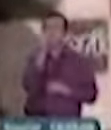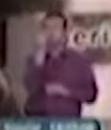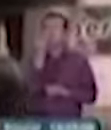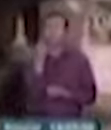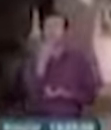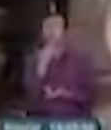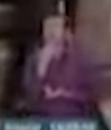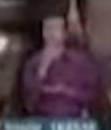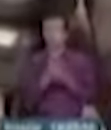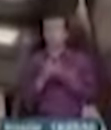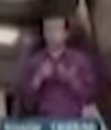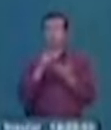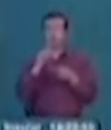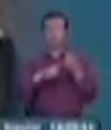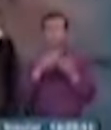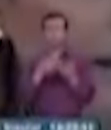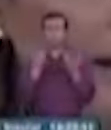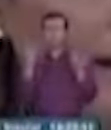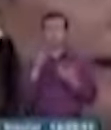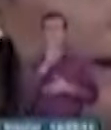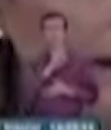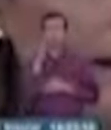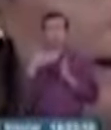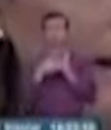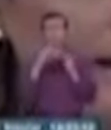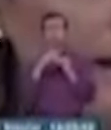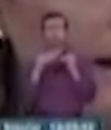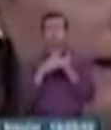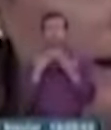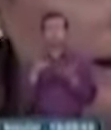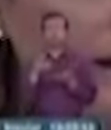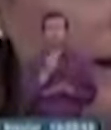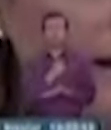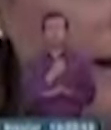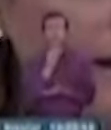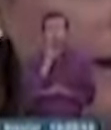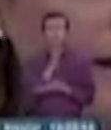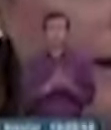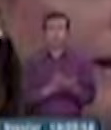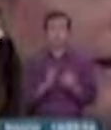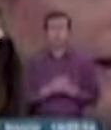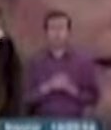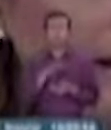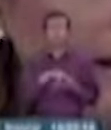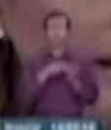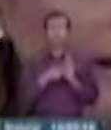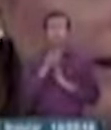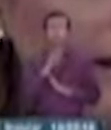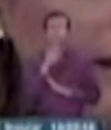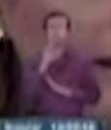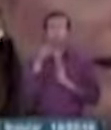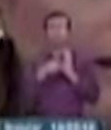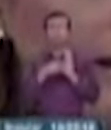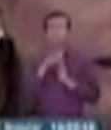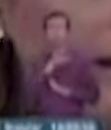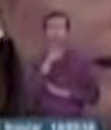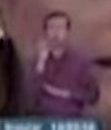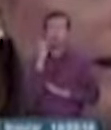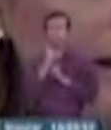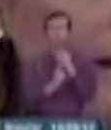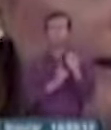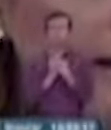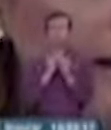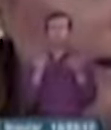monto compartió con una amiga. De los $55,000 solo me pertenece la mitad, es decir, $27,500